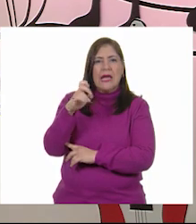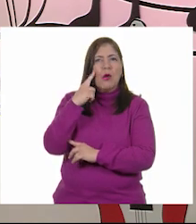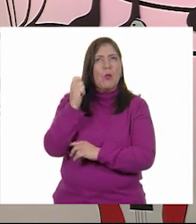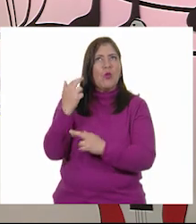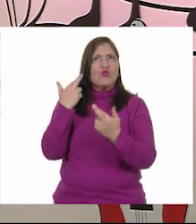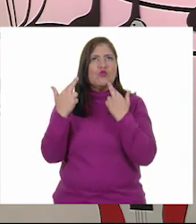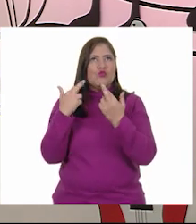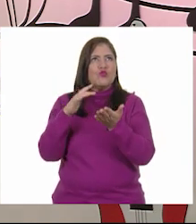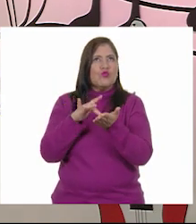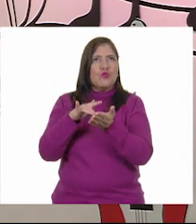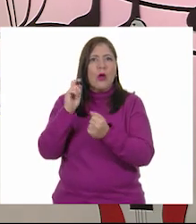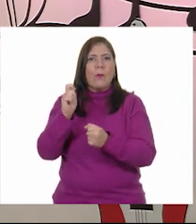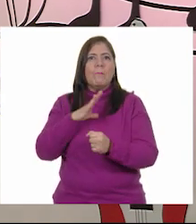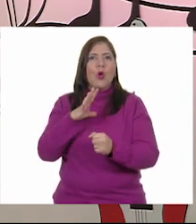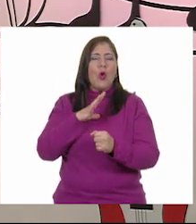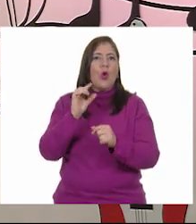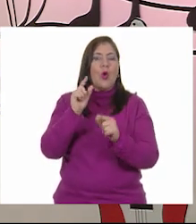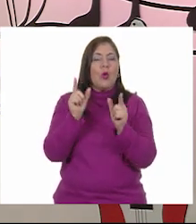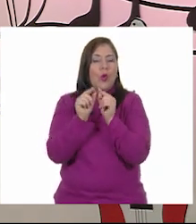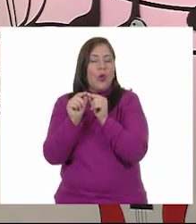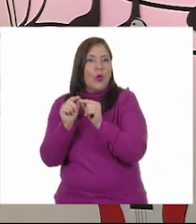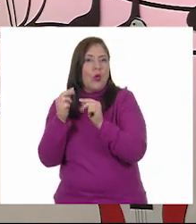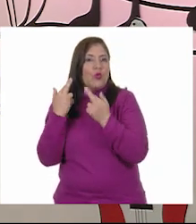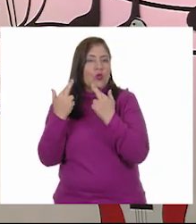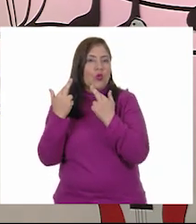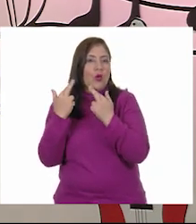cortos y largos? Y eso sonaba...